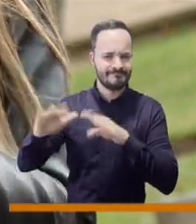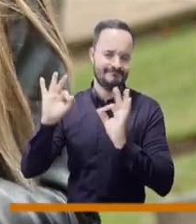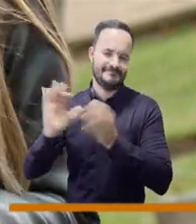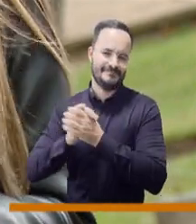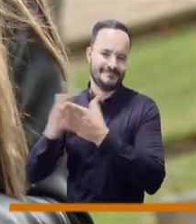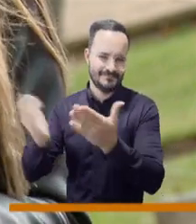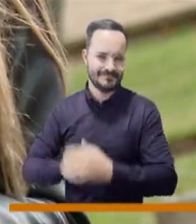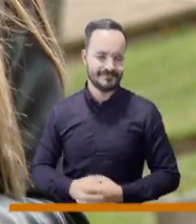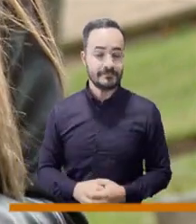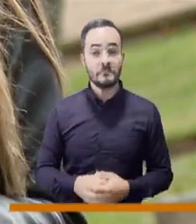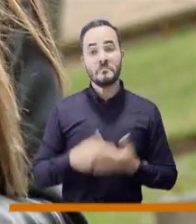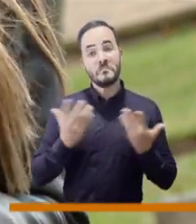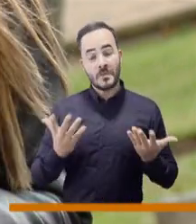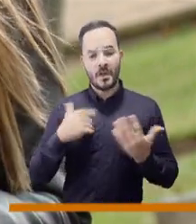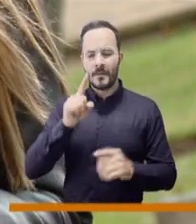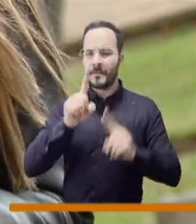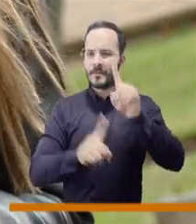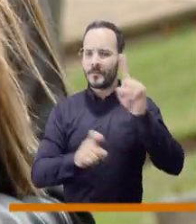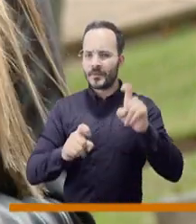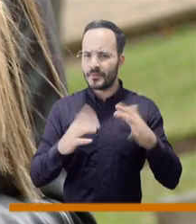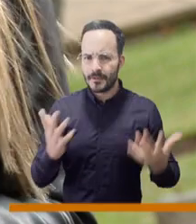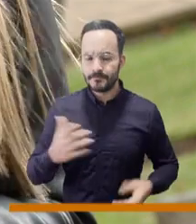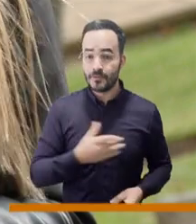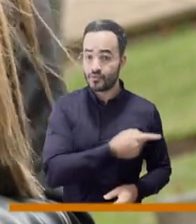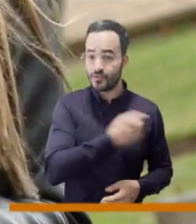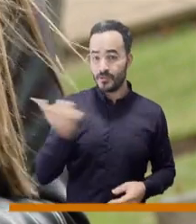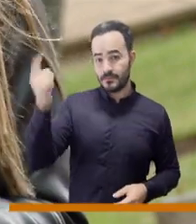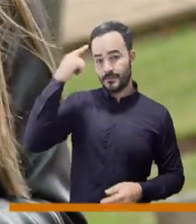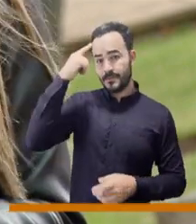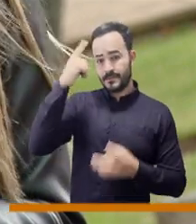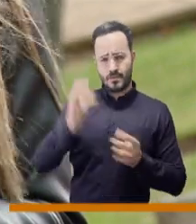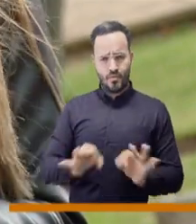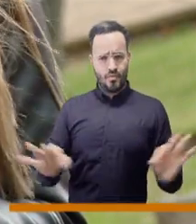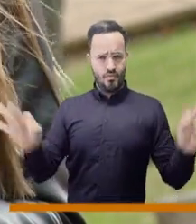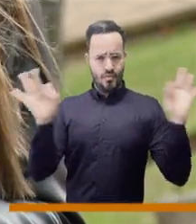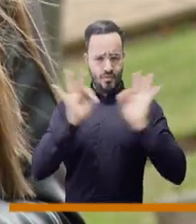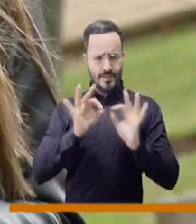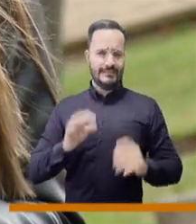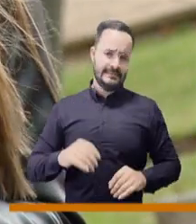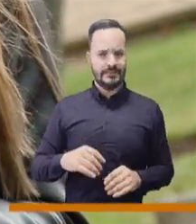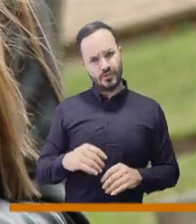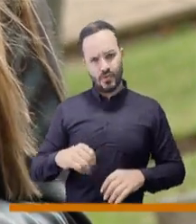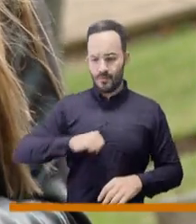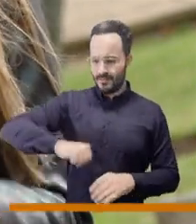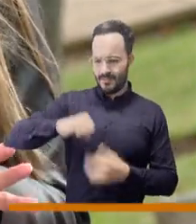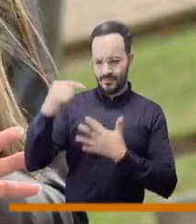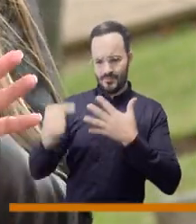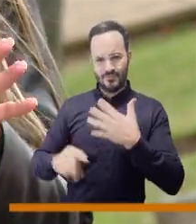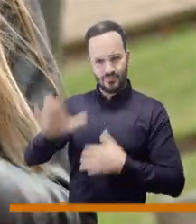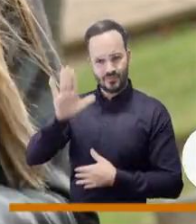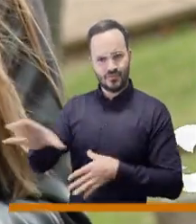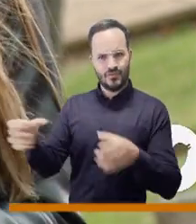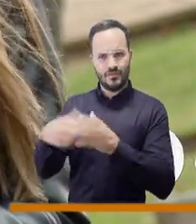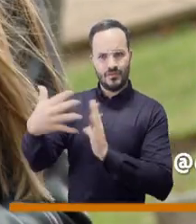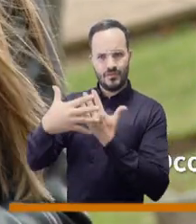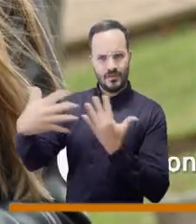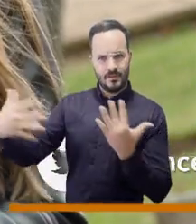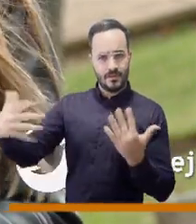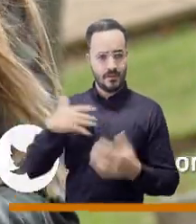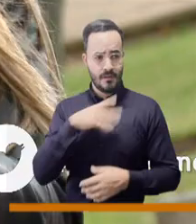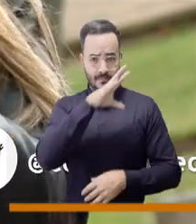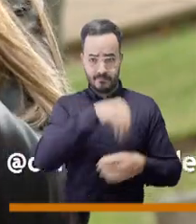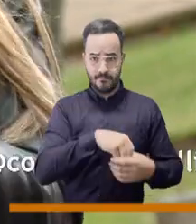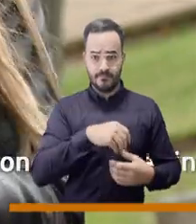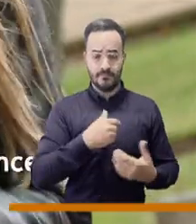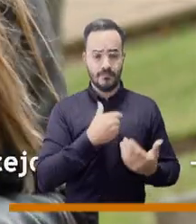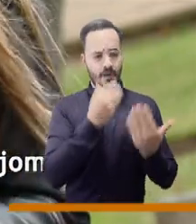Y la pregunta de la semana es... ¿Considera importante que los derechos de la población LGTBI estén en las propuestas